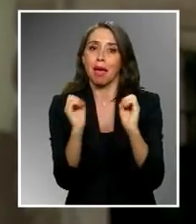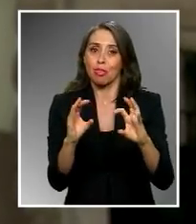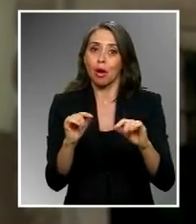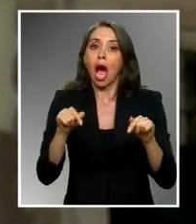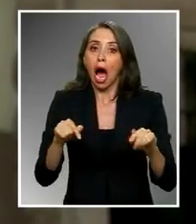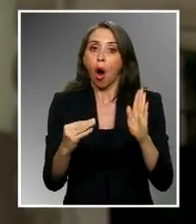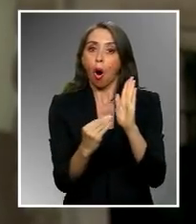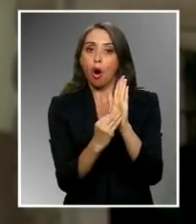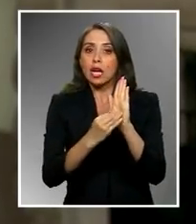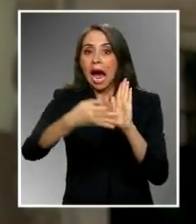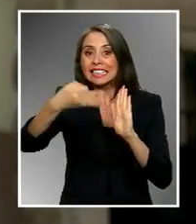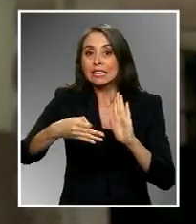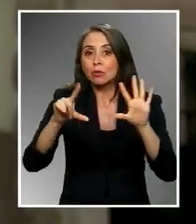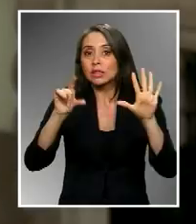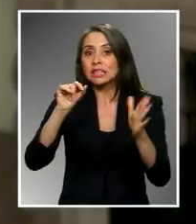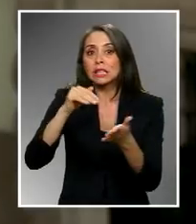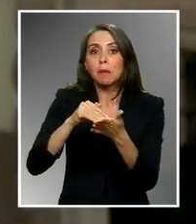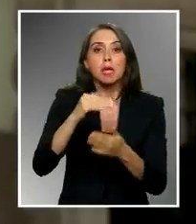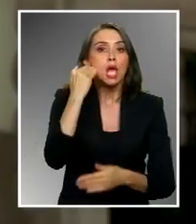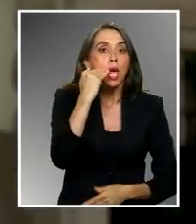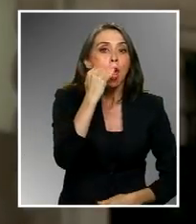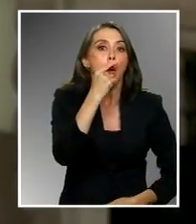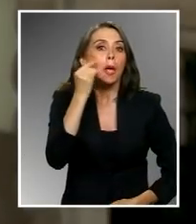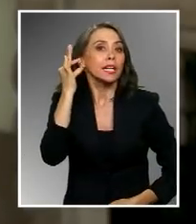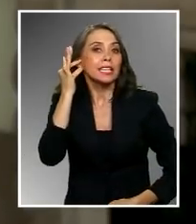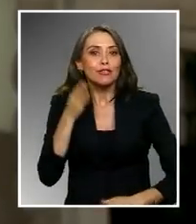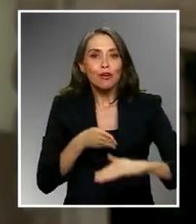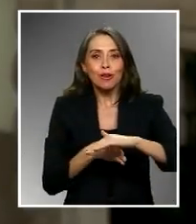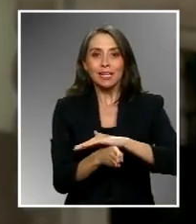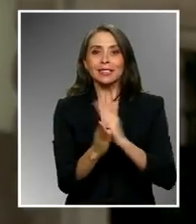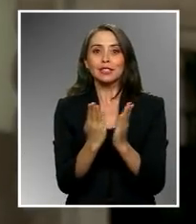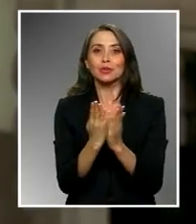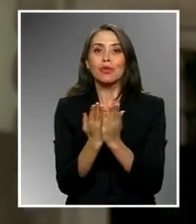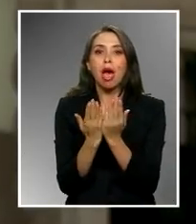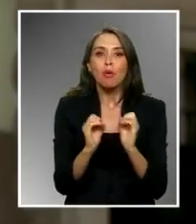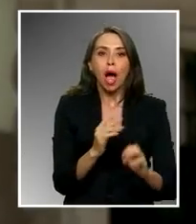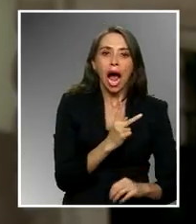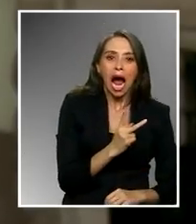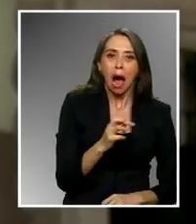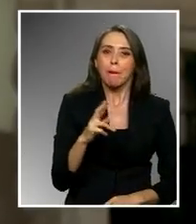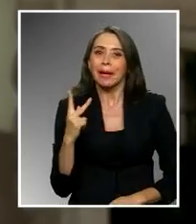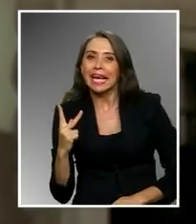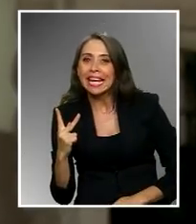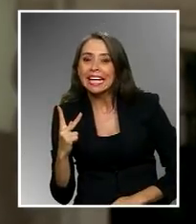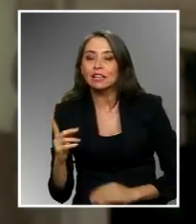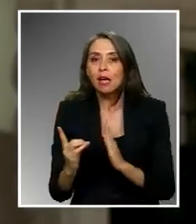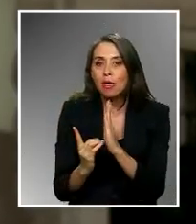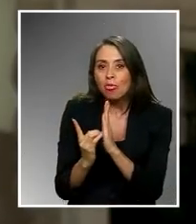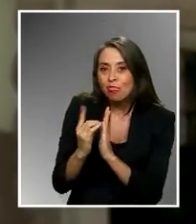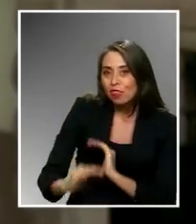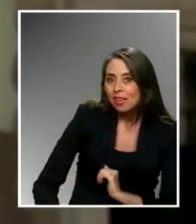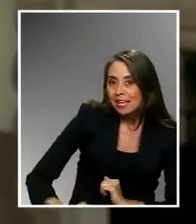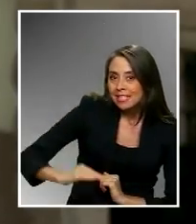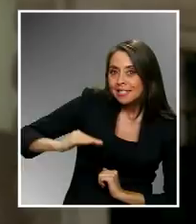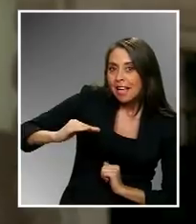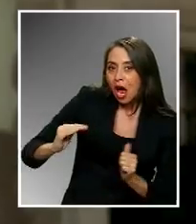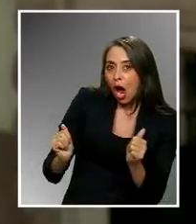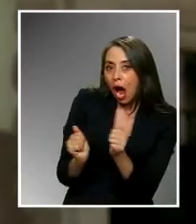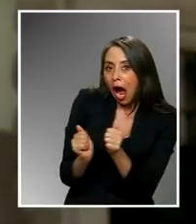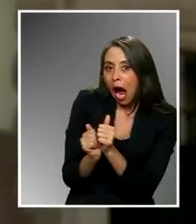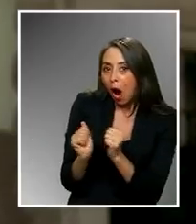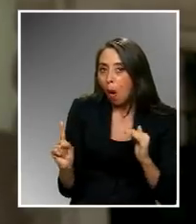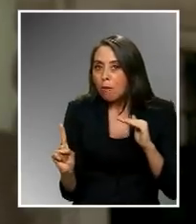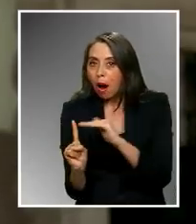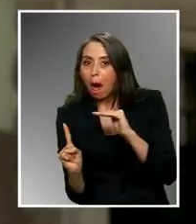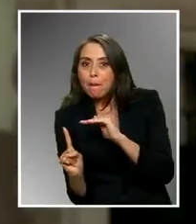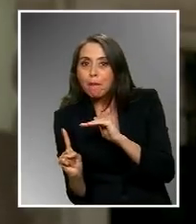asegurando que 70.000 niños y niñas puedan entrar en la educación parvularia para que su desarrollo comienza con el apoyo y acompañamiento que